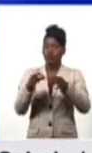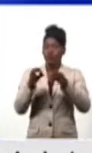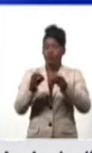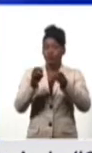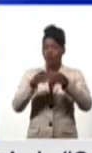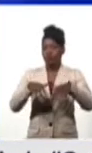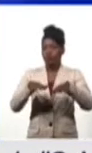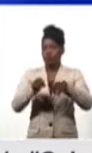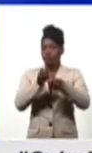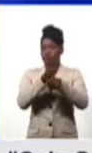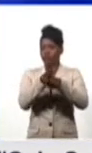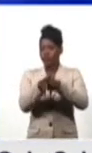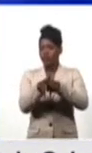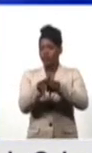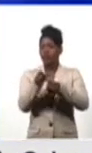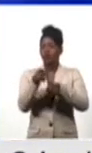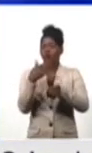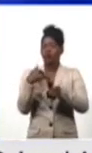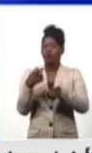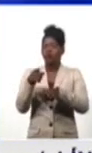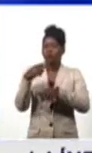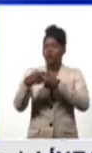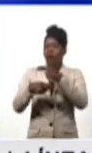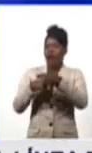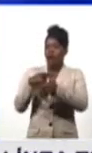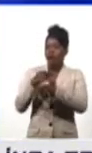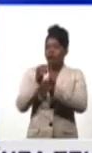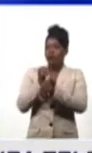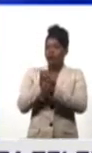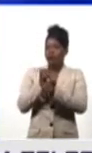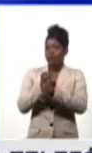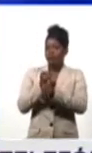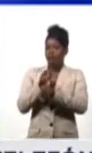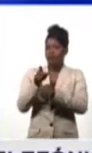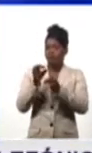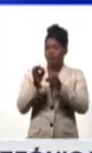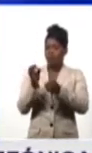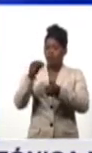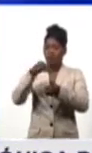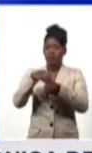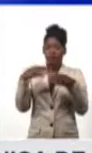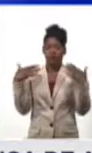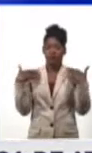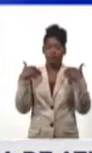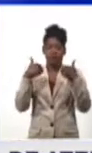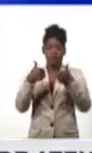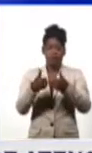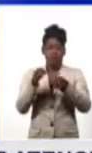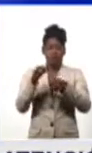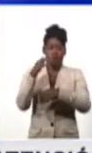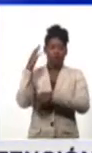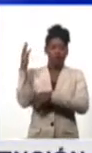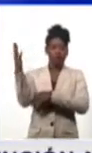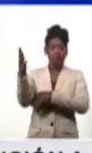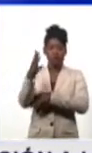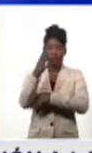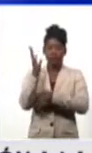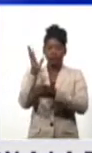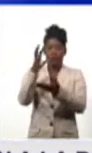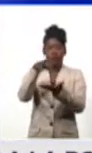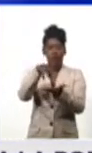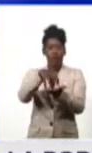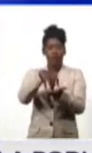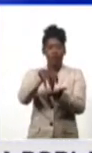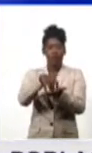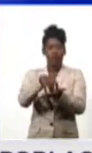dirección en particular? Sabemos que usted pertenece a una subdirección dentro de la Dirección General de Medio Ambiente del SIGMA. ¿Cómo han participado